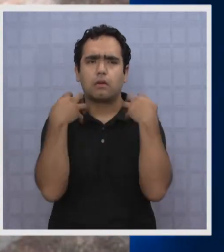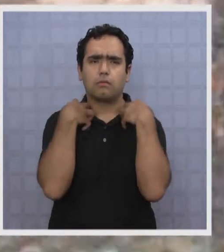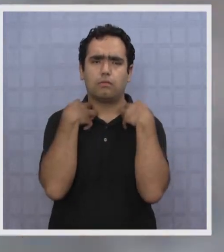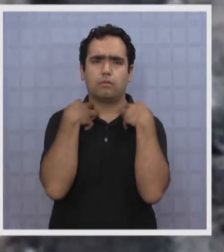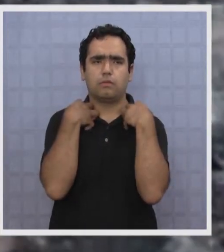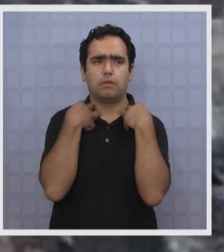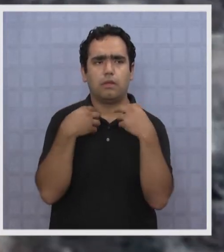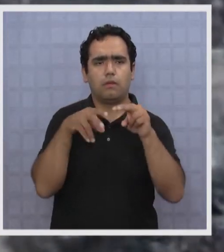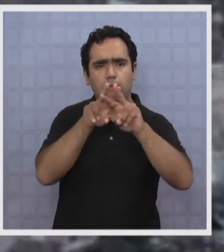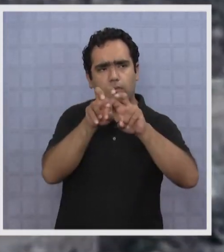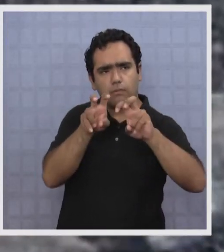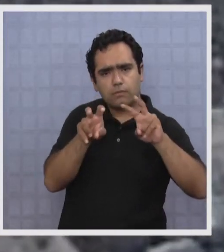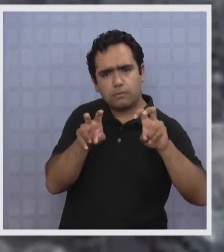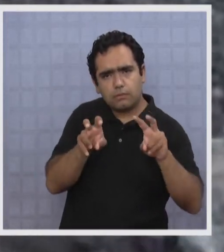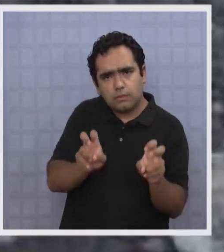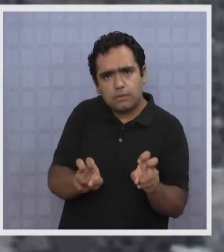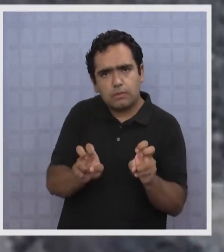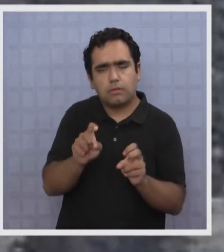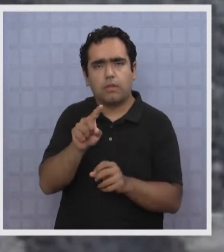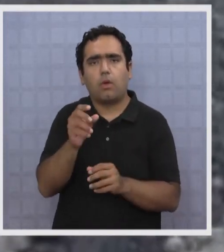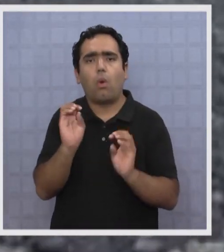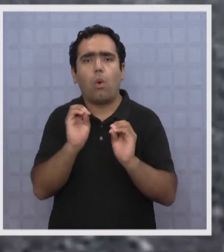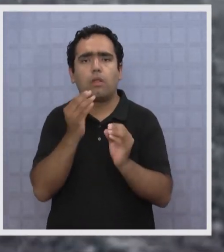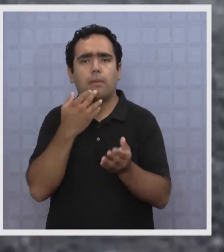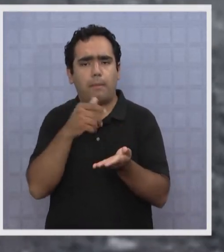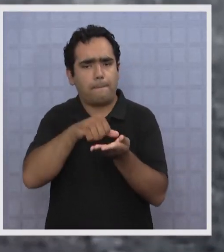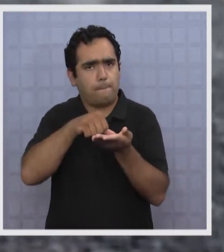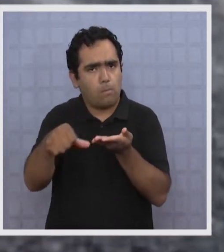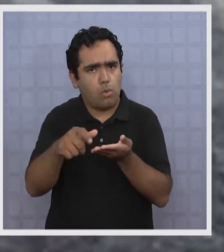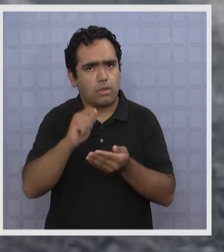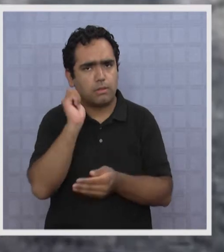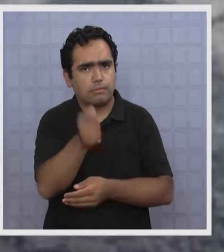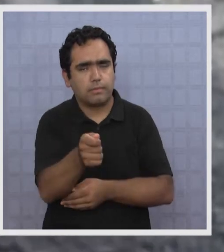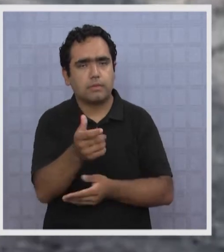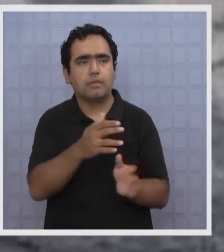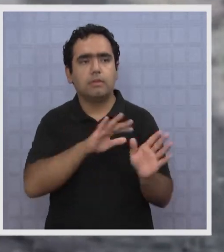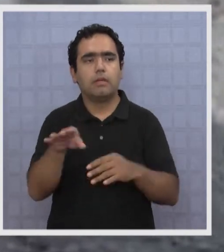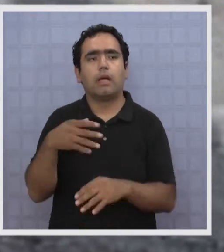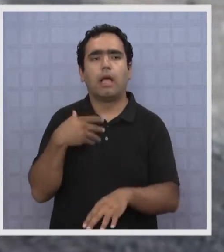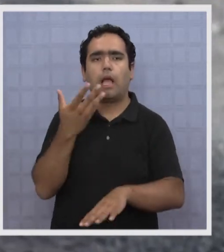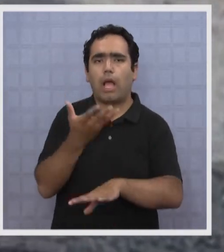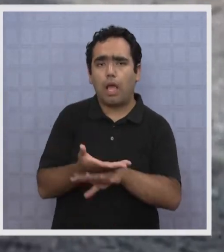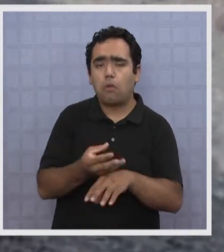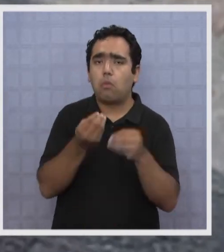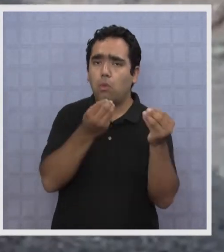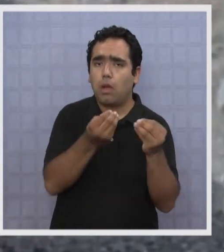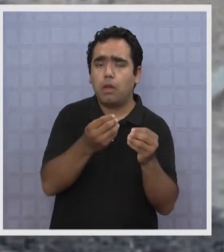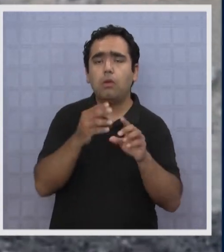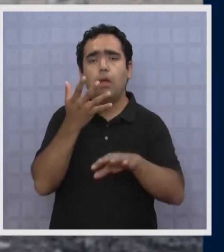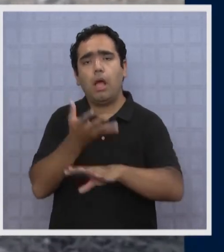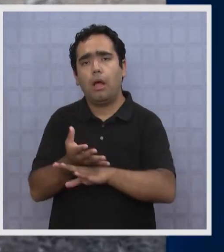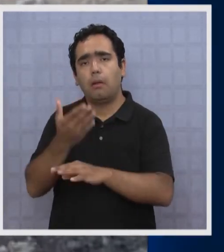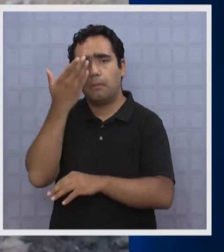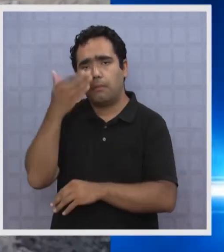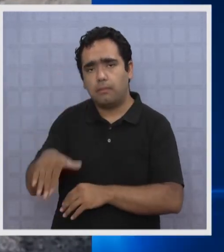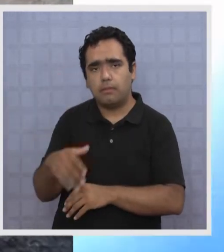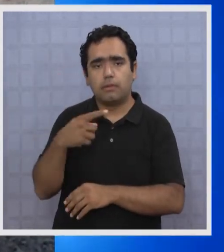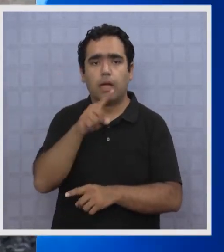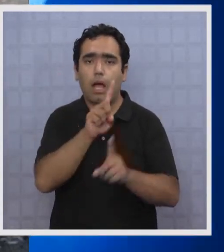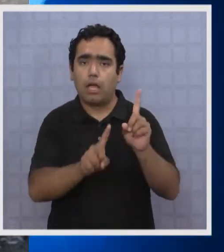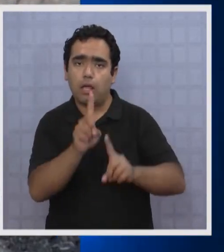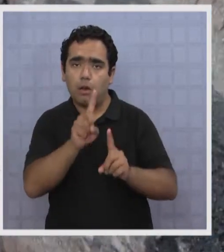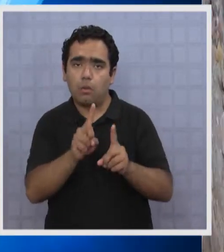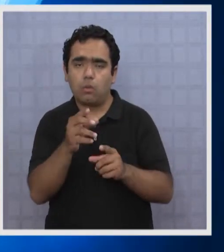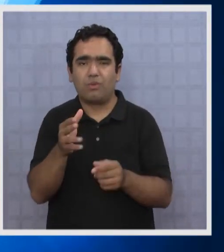a fin de establecer responsabilidades las medidas de mitigación o las sanciones si así corresponde existen buenos